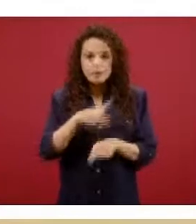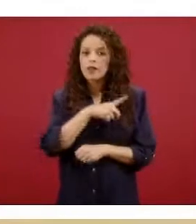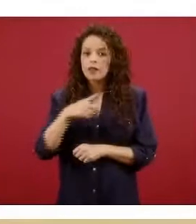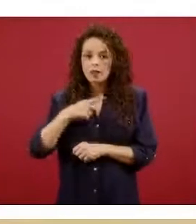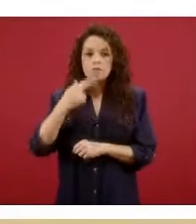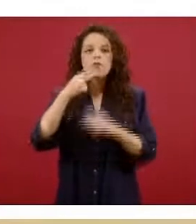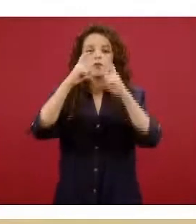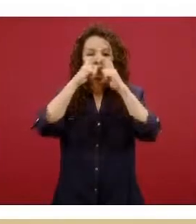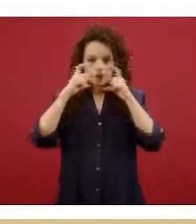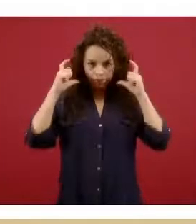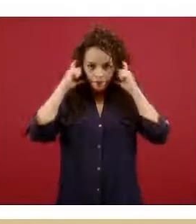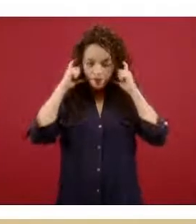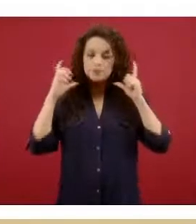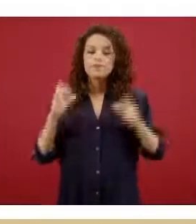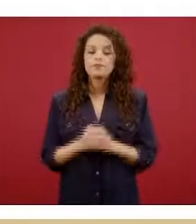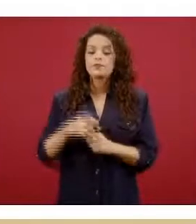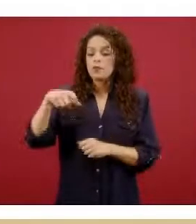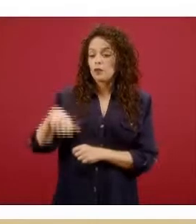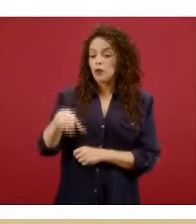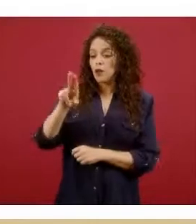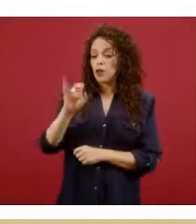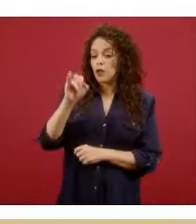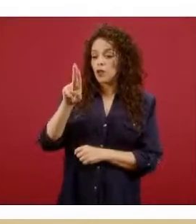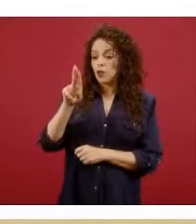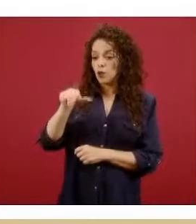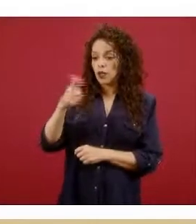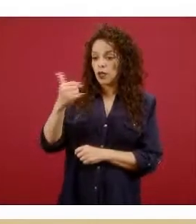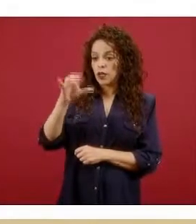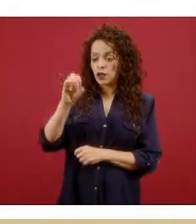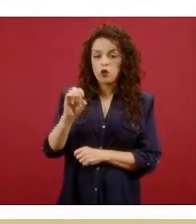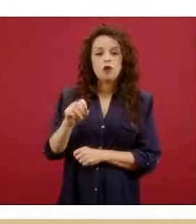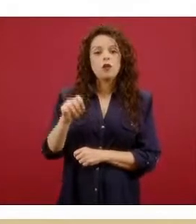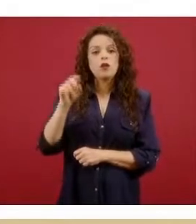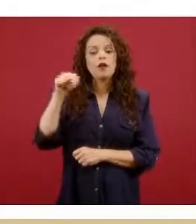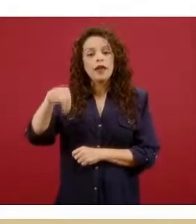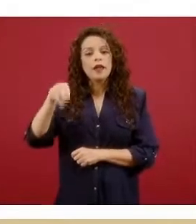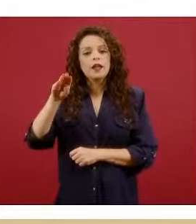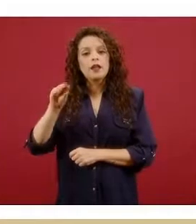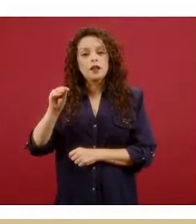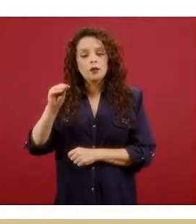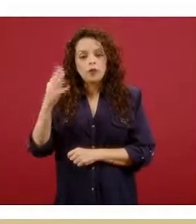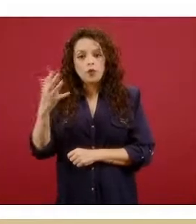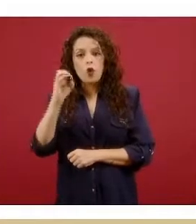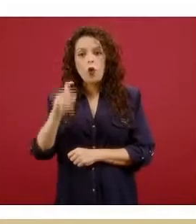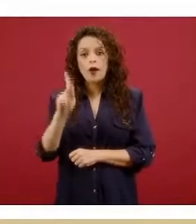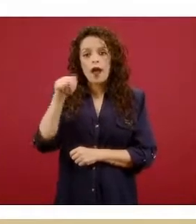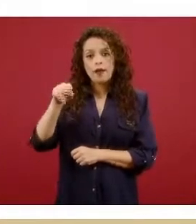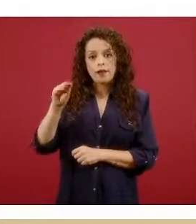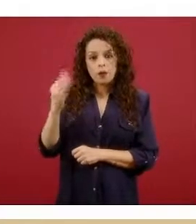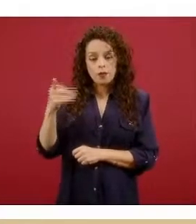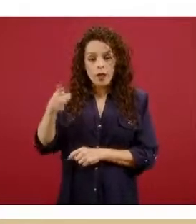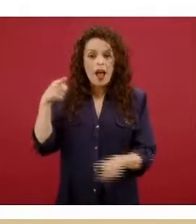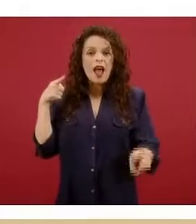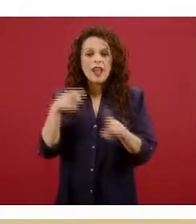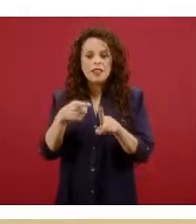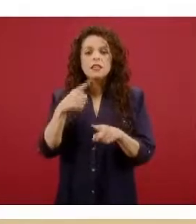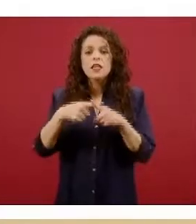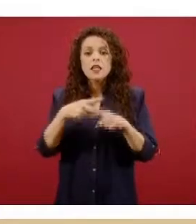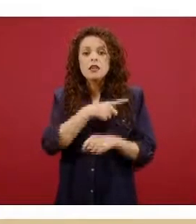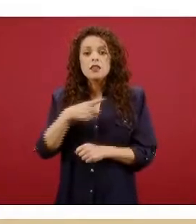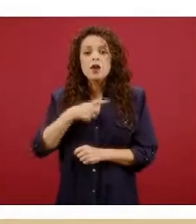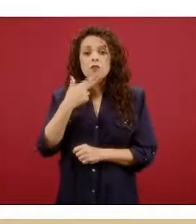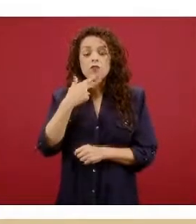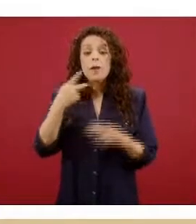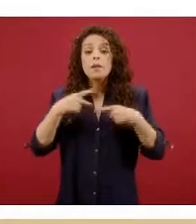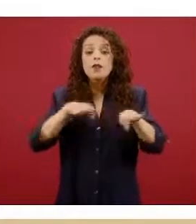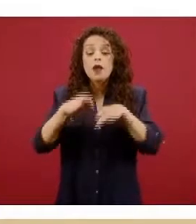Cubrebocas quirúrgico N95 o KN95, reservado para personal de salud,